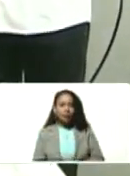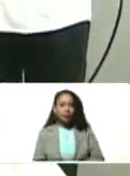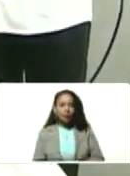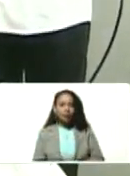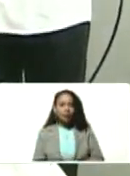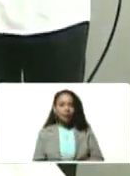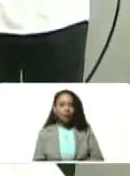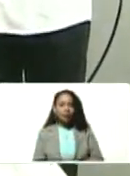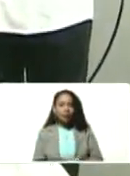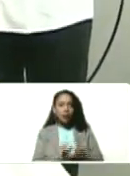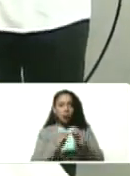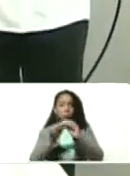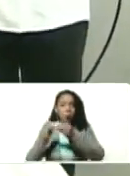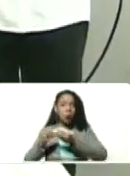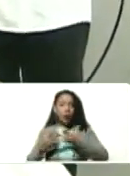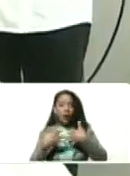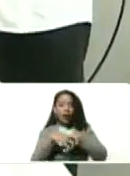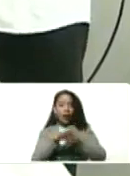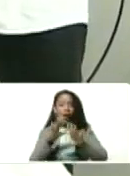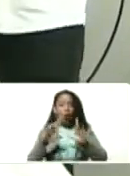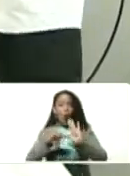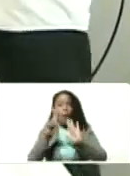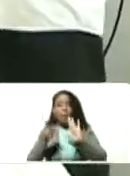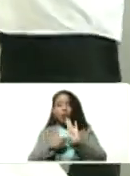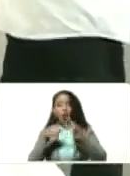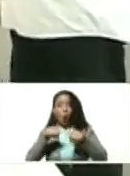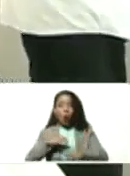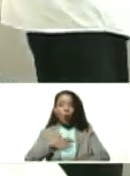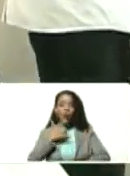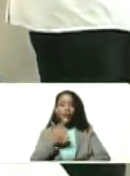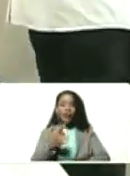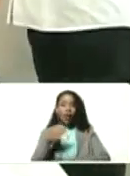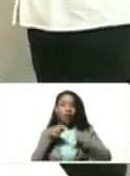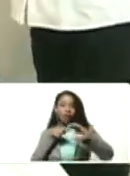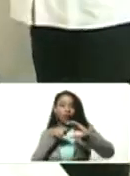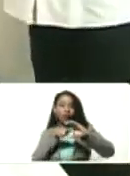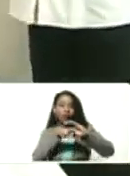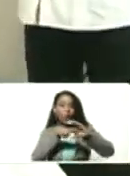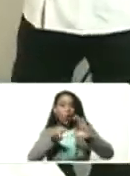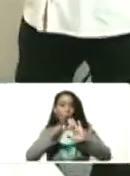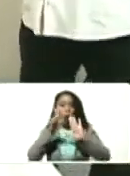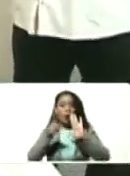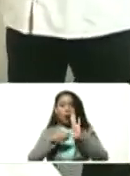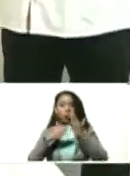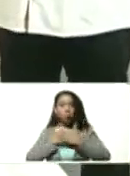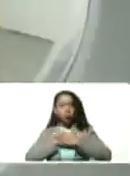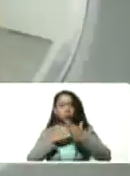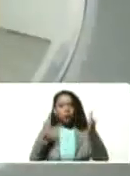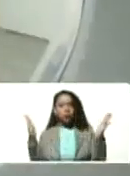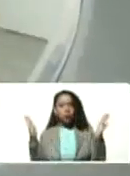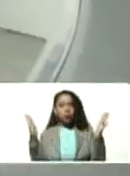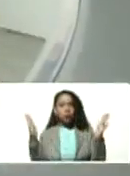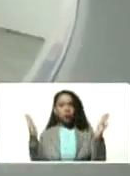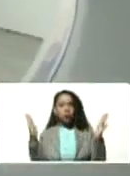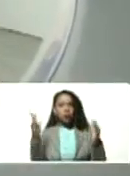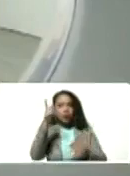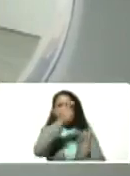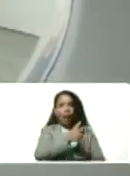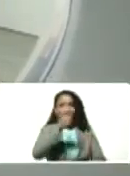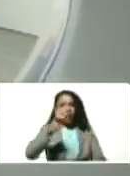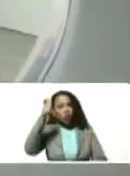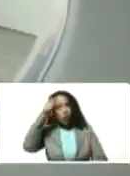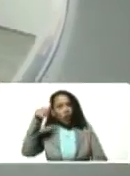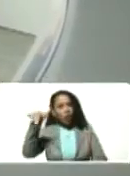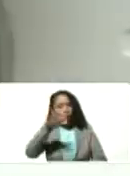a rehabilitarlo integralmente, y hoy podemos decir el tomógrafo está a disposición de la gente, del